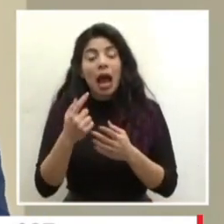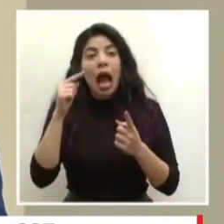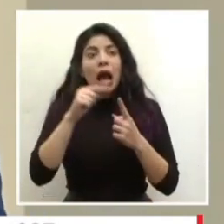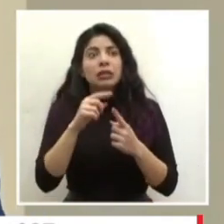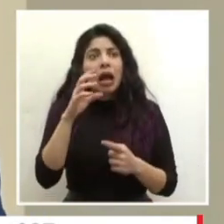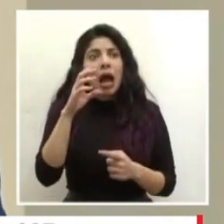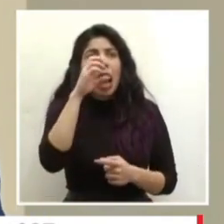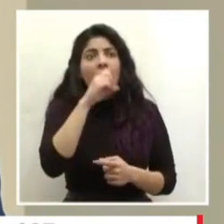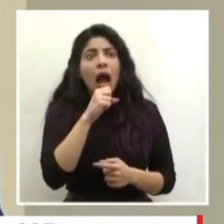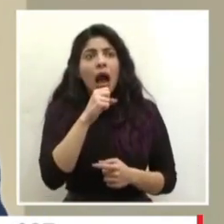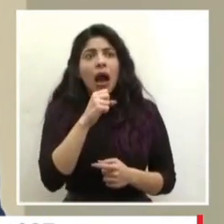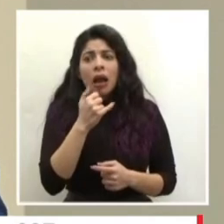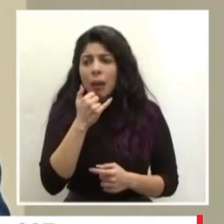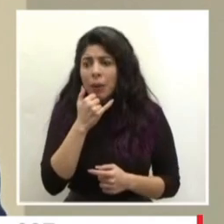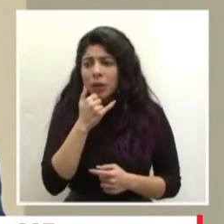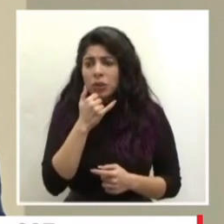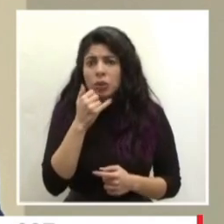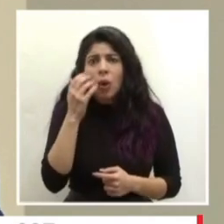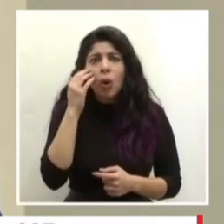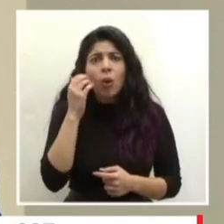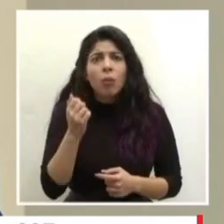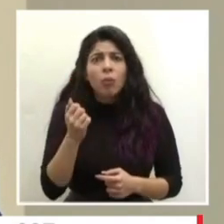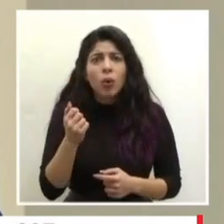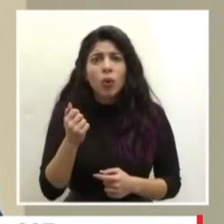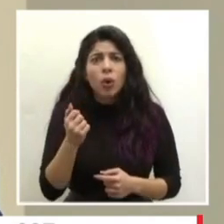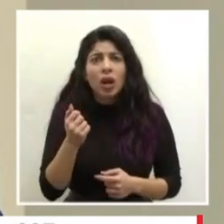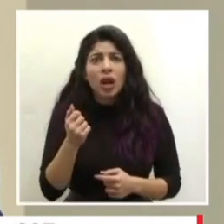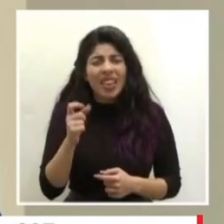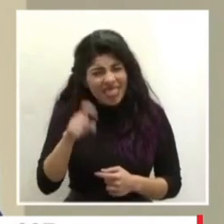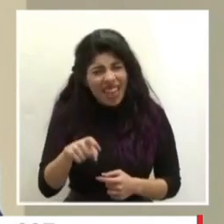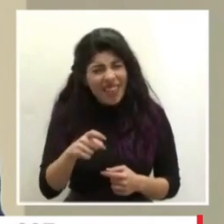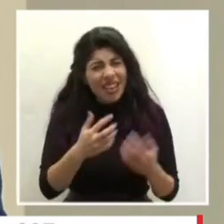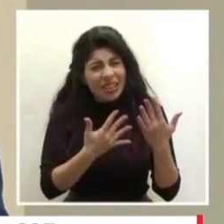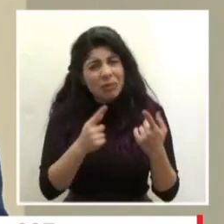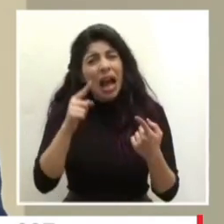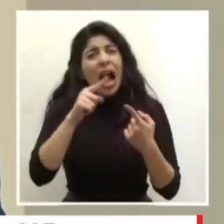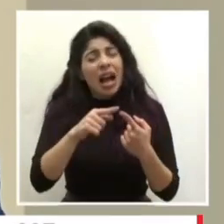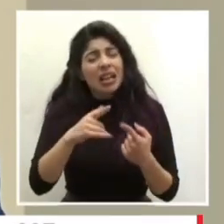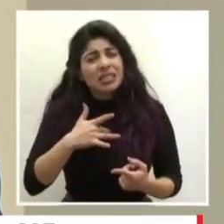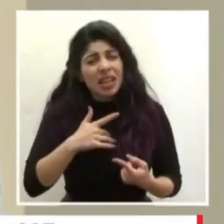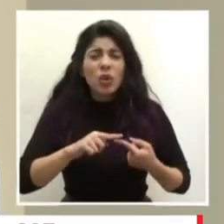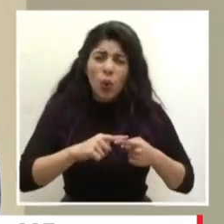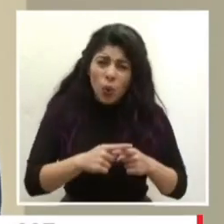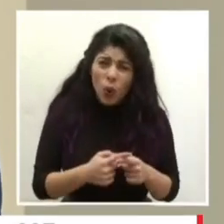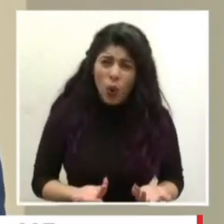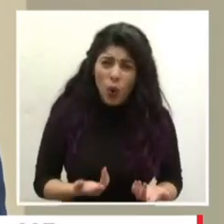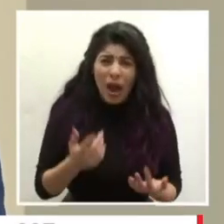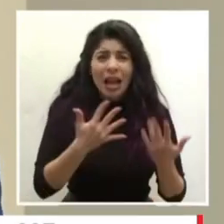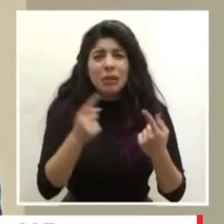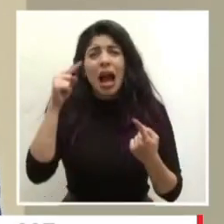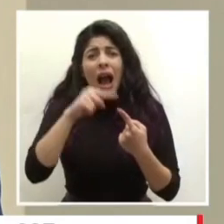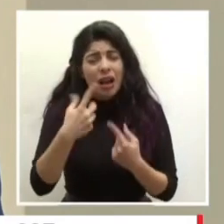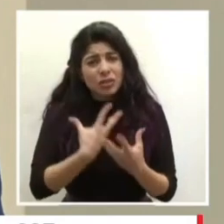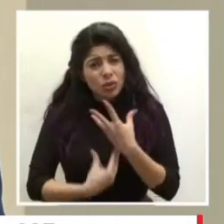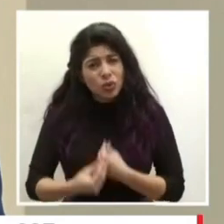hey, ¿qué pasó? ¿Por qué tenemos que experimentar dolor? ¿Por qué tenemos que experimentar